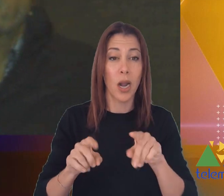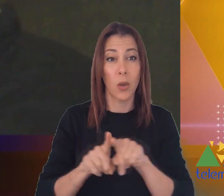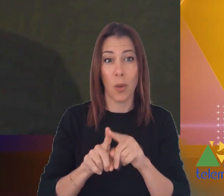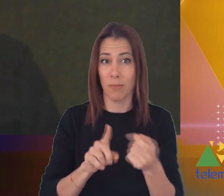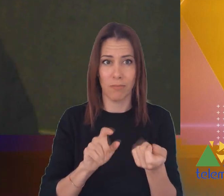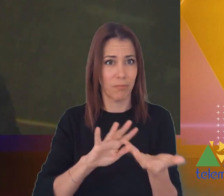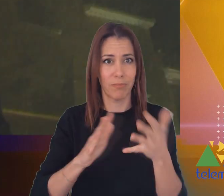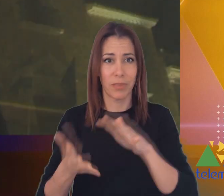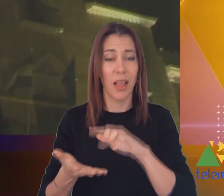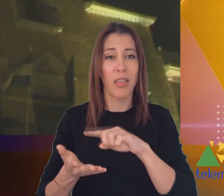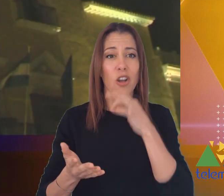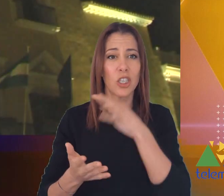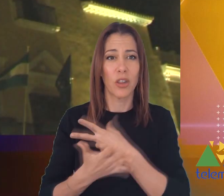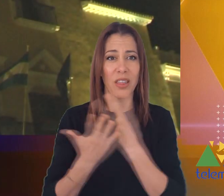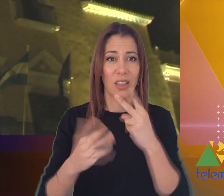XVII.